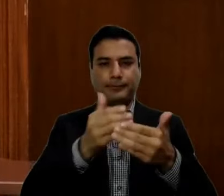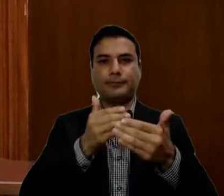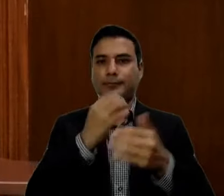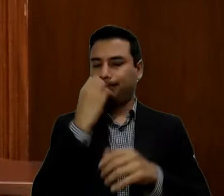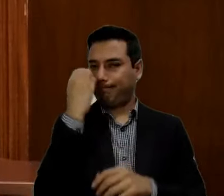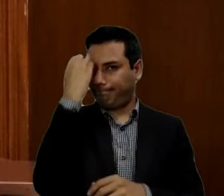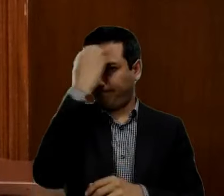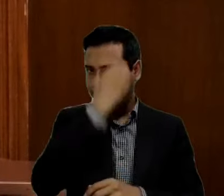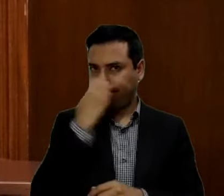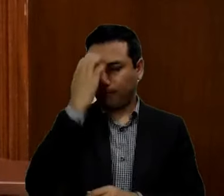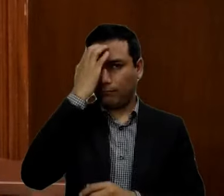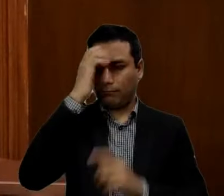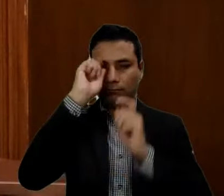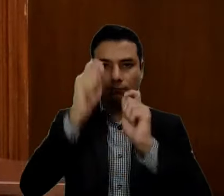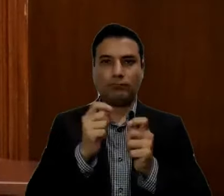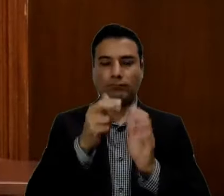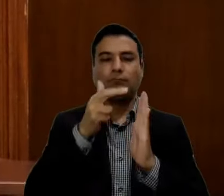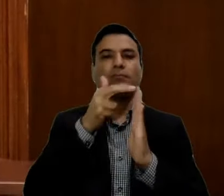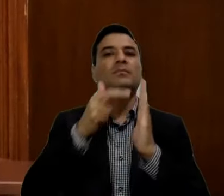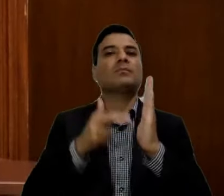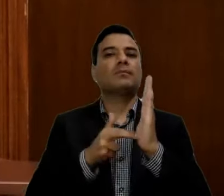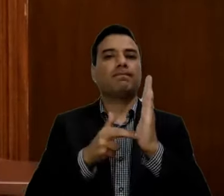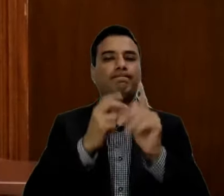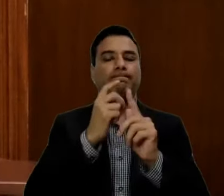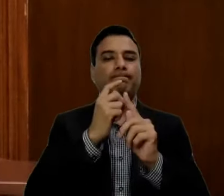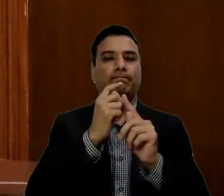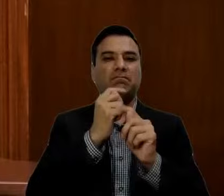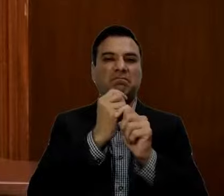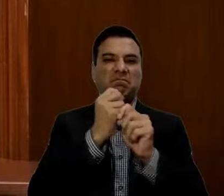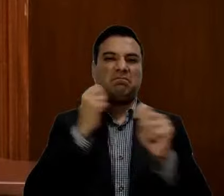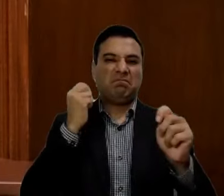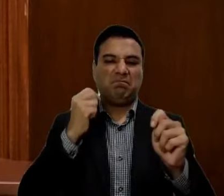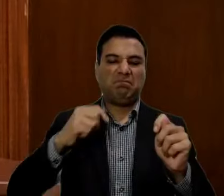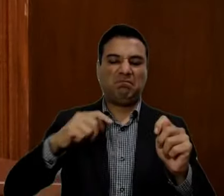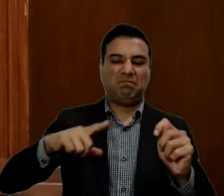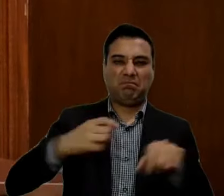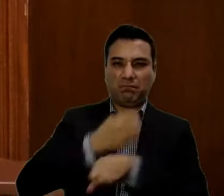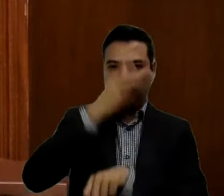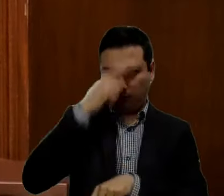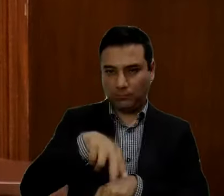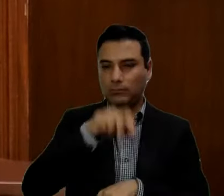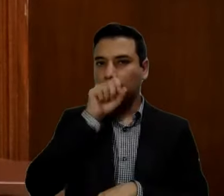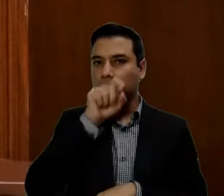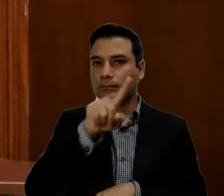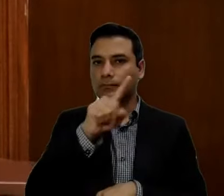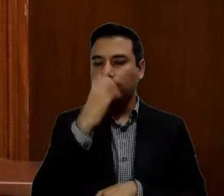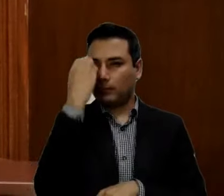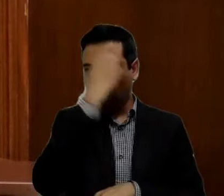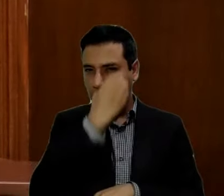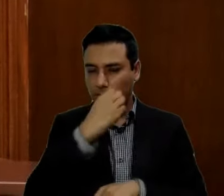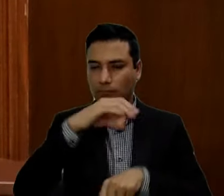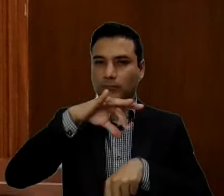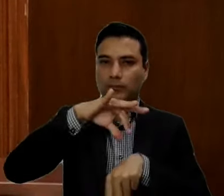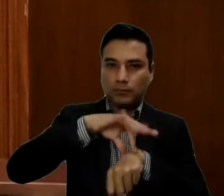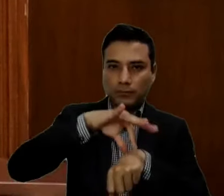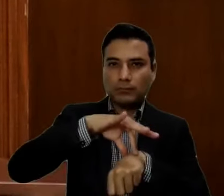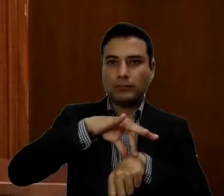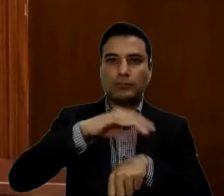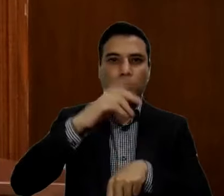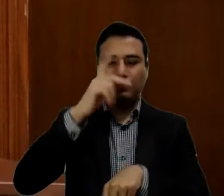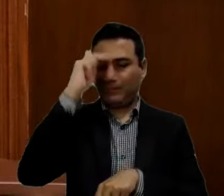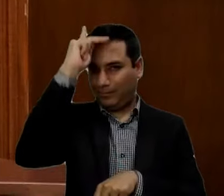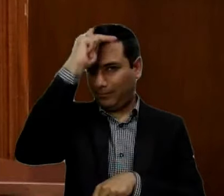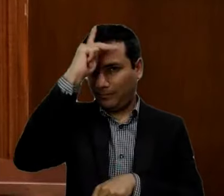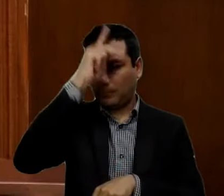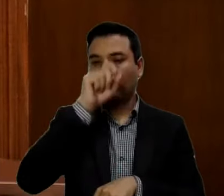del Reglamento de Tránsito del Estado de México, estudios médico, psicométrico, toxicológico, y además